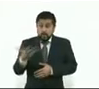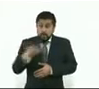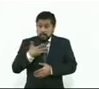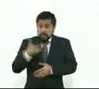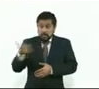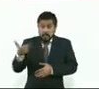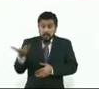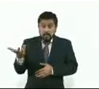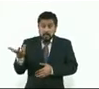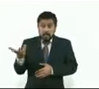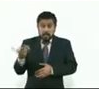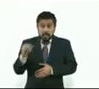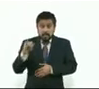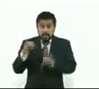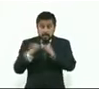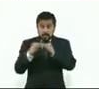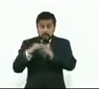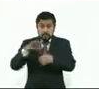1.200 millones de pesos. Y sin embargo,